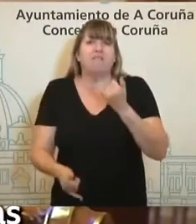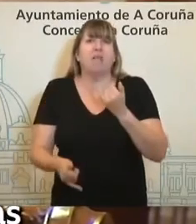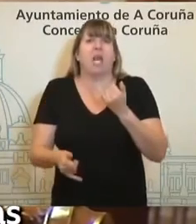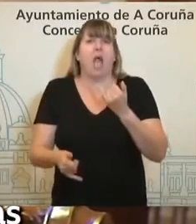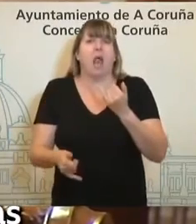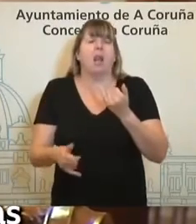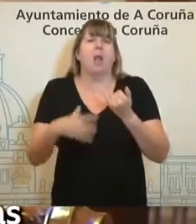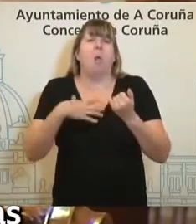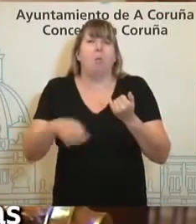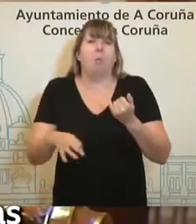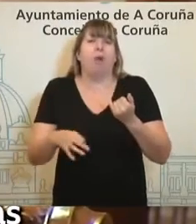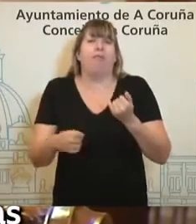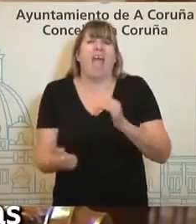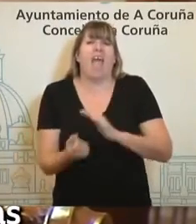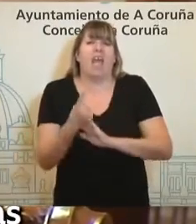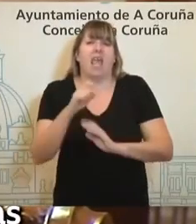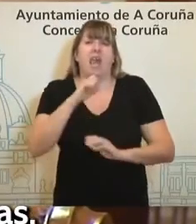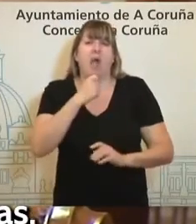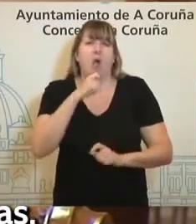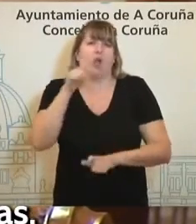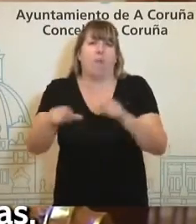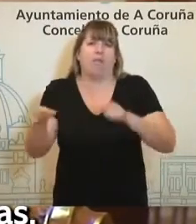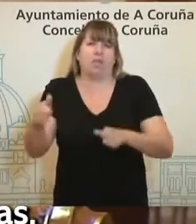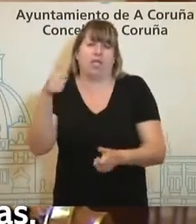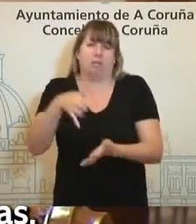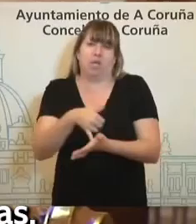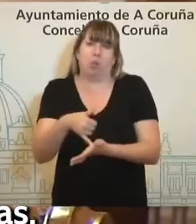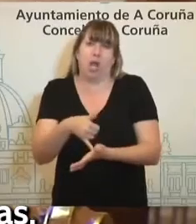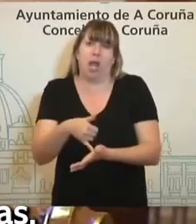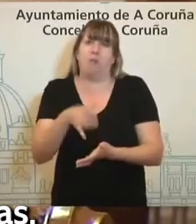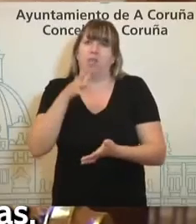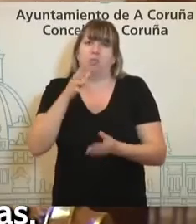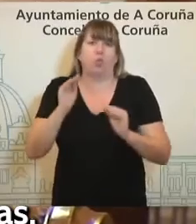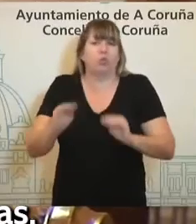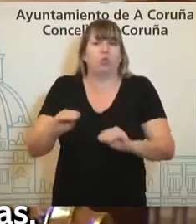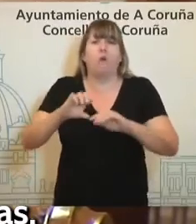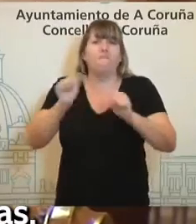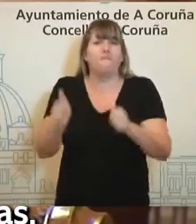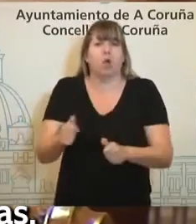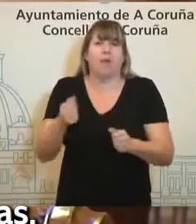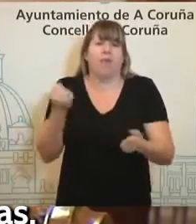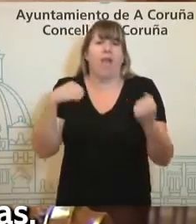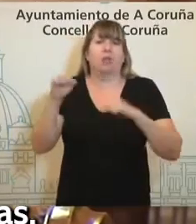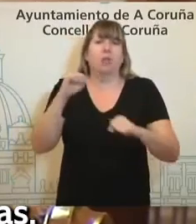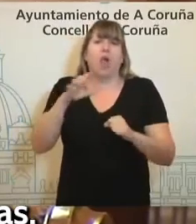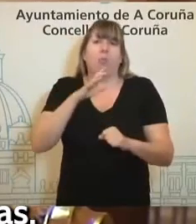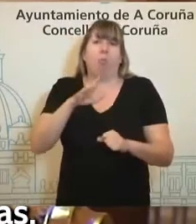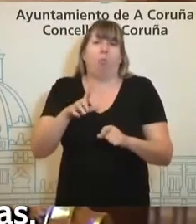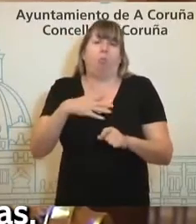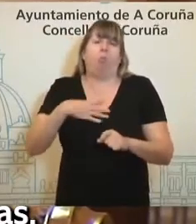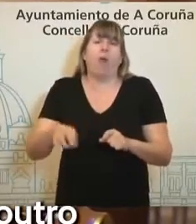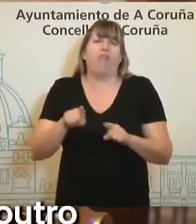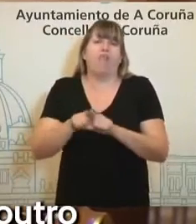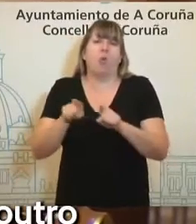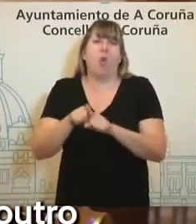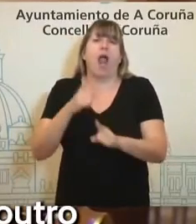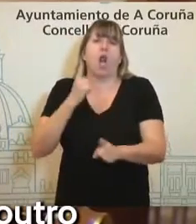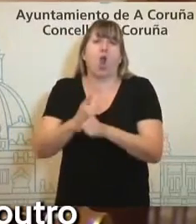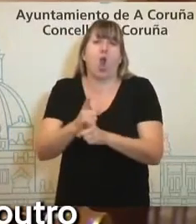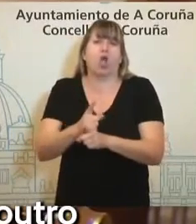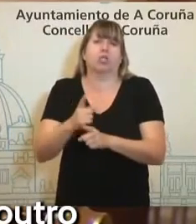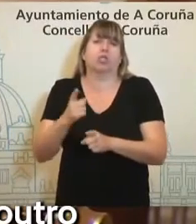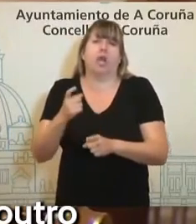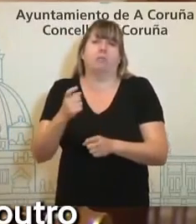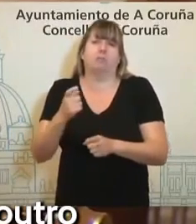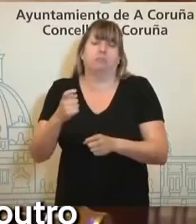as máis necesitadas, con prácticas que poden chegar a ser racistas e aporofóbicas. Dende